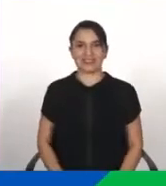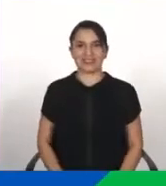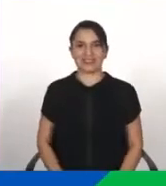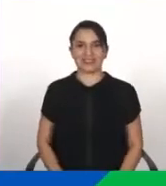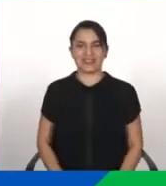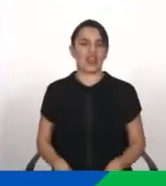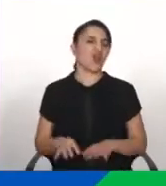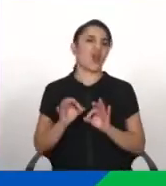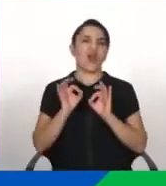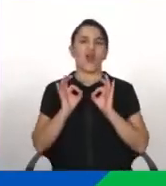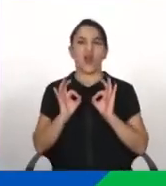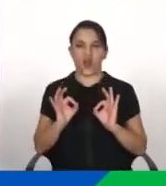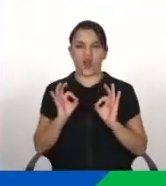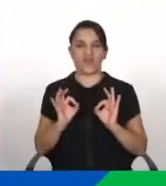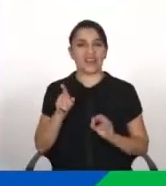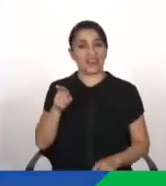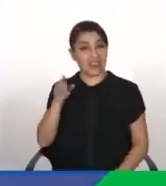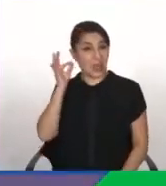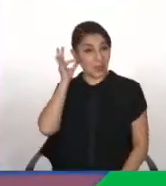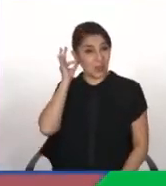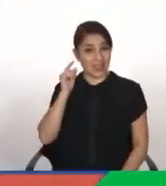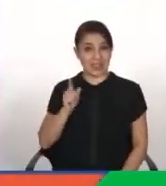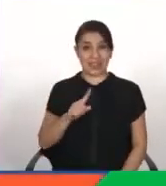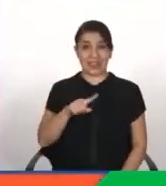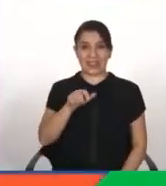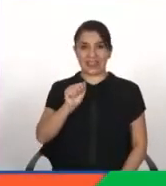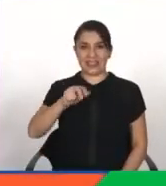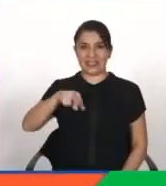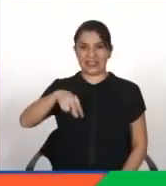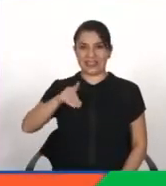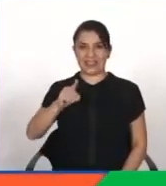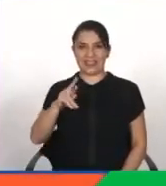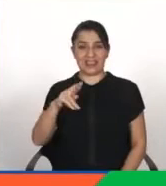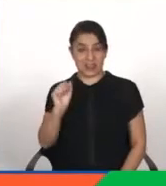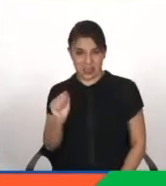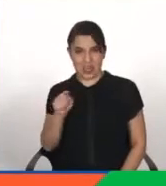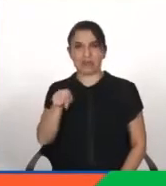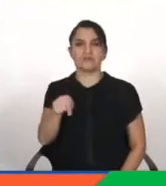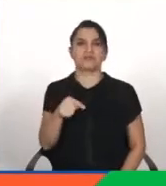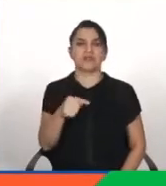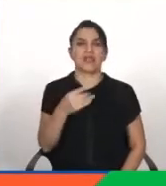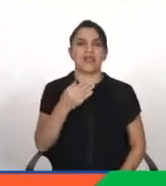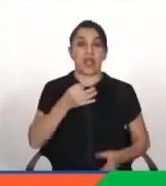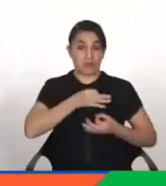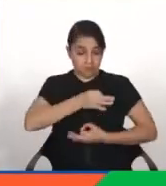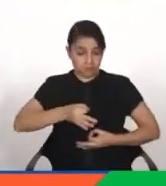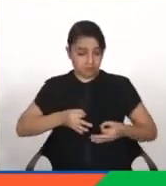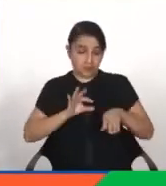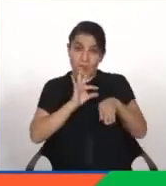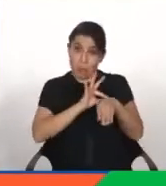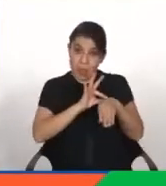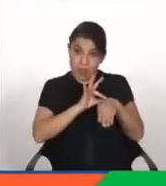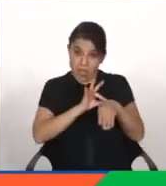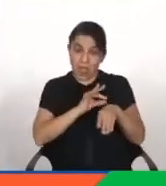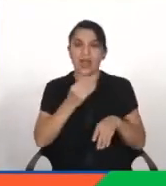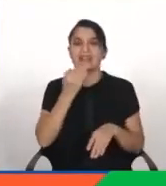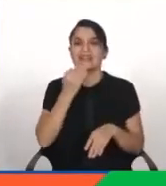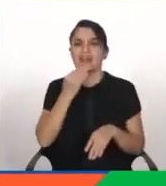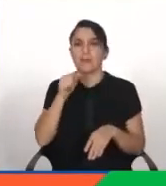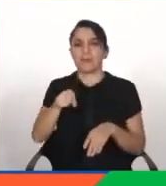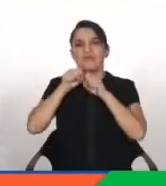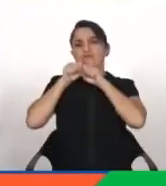Y obviamente Sandra no solamente es biomédica, sino que también es divulgadora y justamente edutuber. Ya, ella tiene una gran